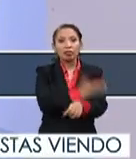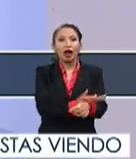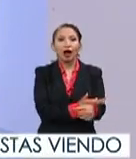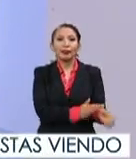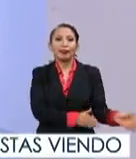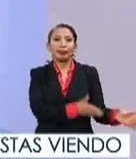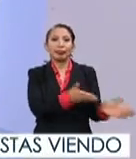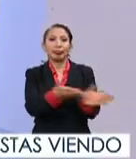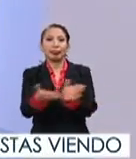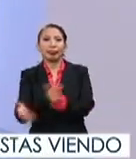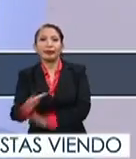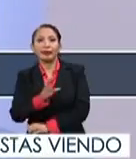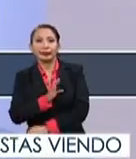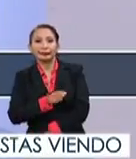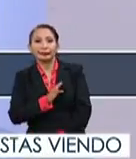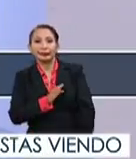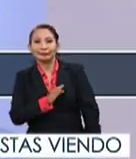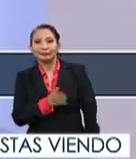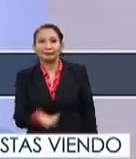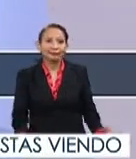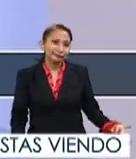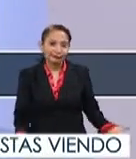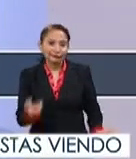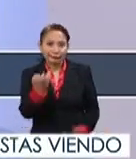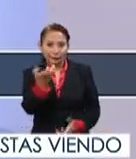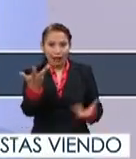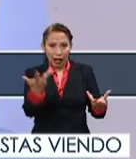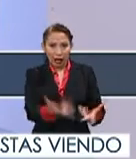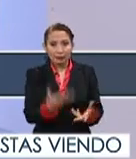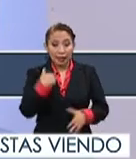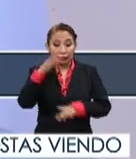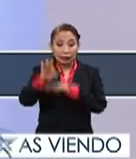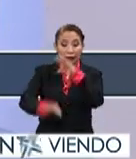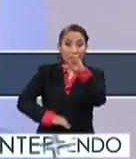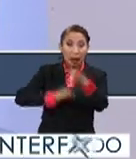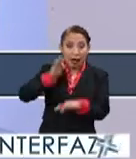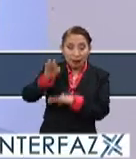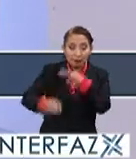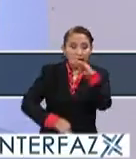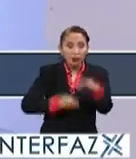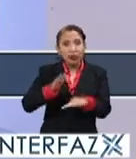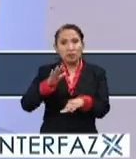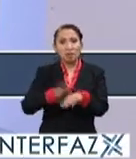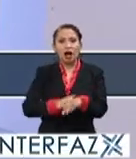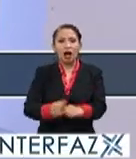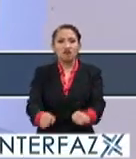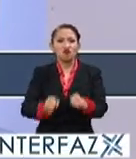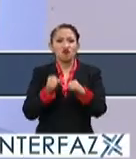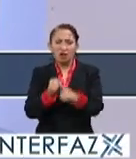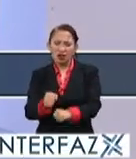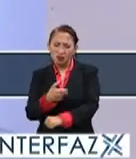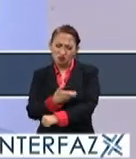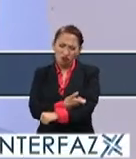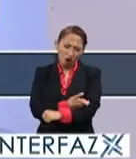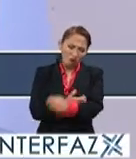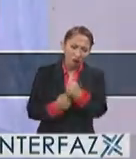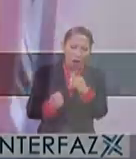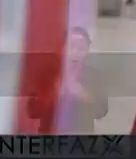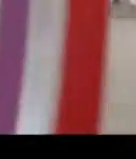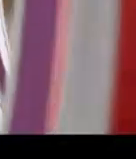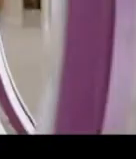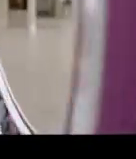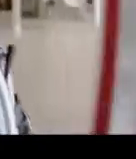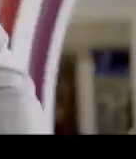manera tardía. Y bueno, esto genera que los tratamientos sean mucho más agresivos. Y al